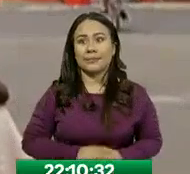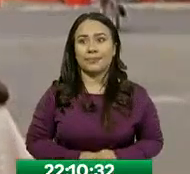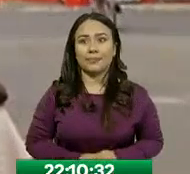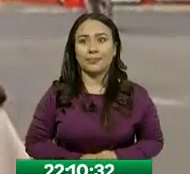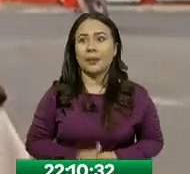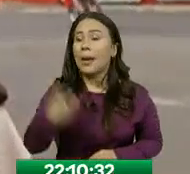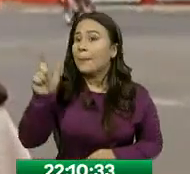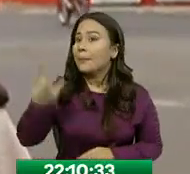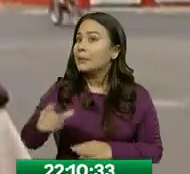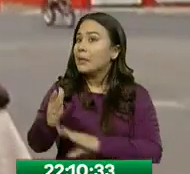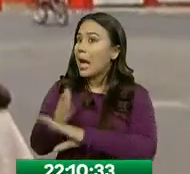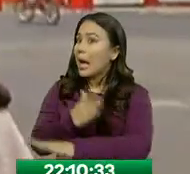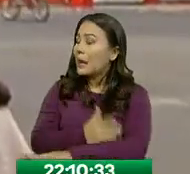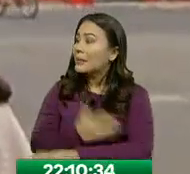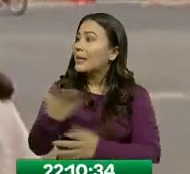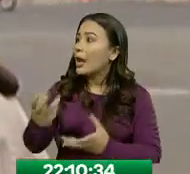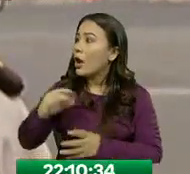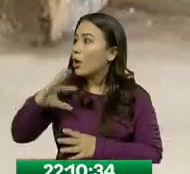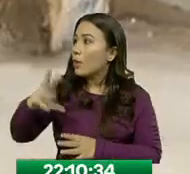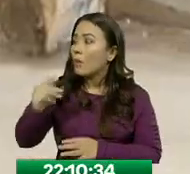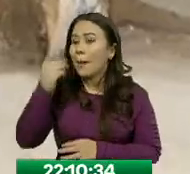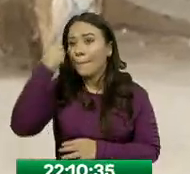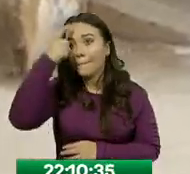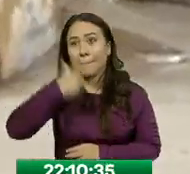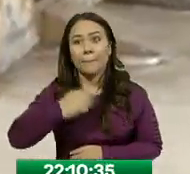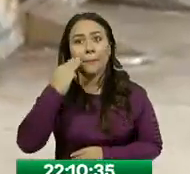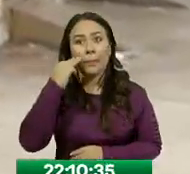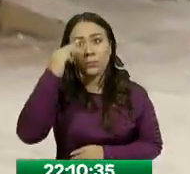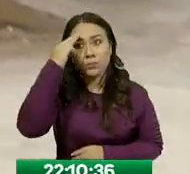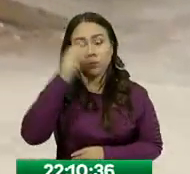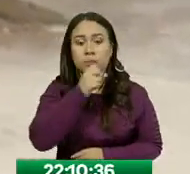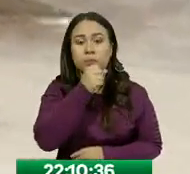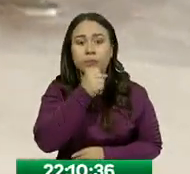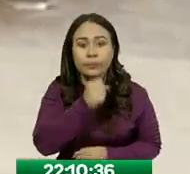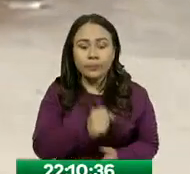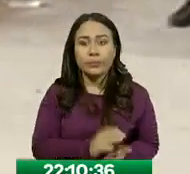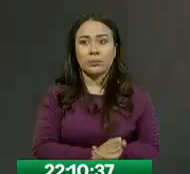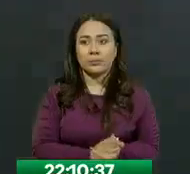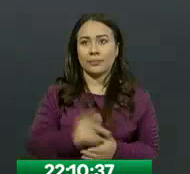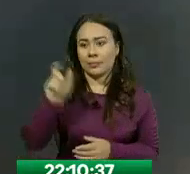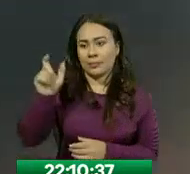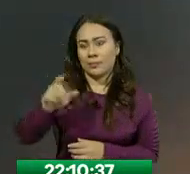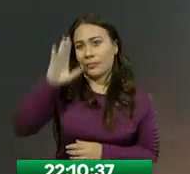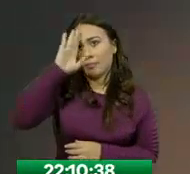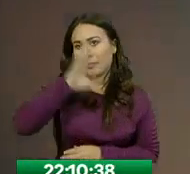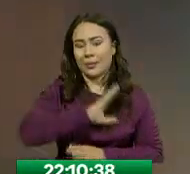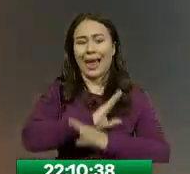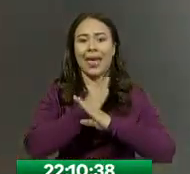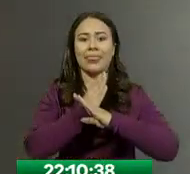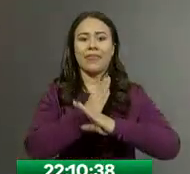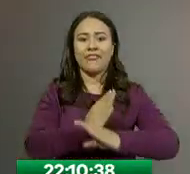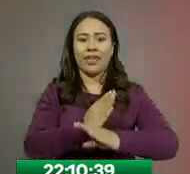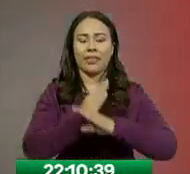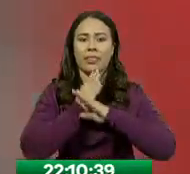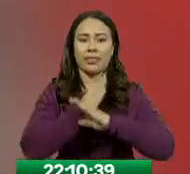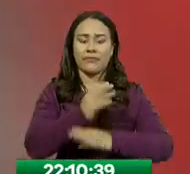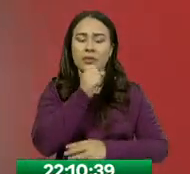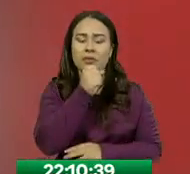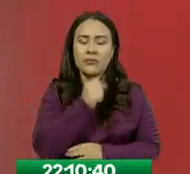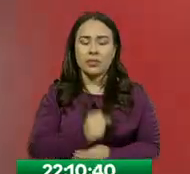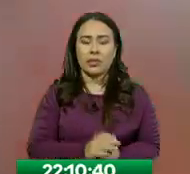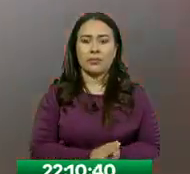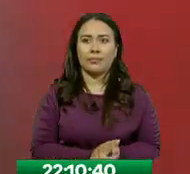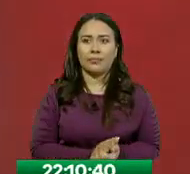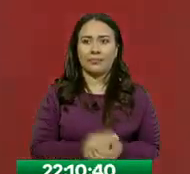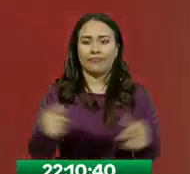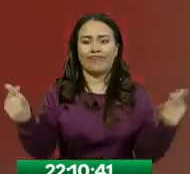quiere robar a una persona, a un adulto mayor. El policía ha estado pasando por aquí y por defenderle a la persona de la tercera edad, lo que se